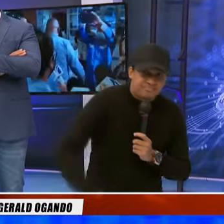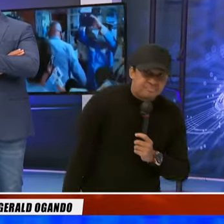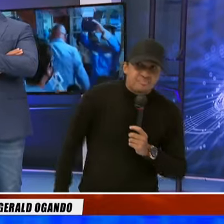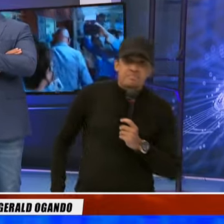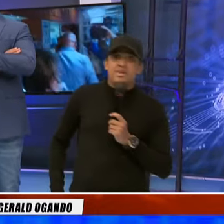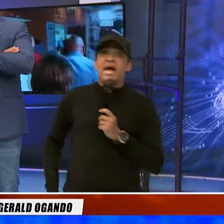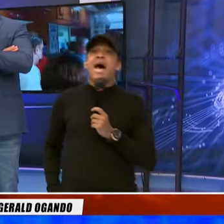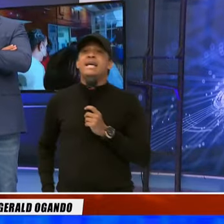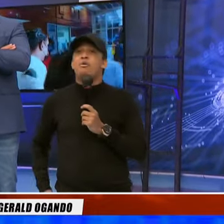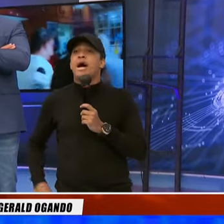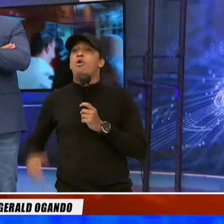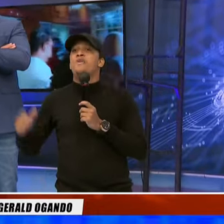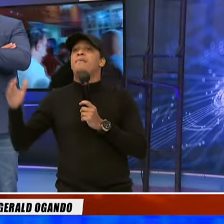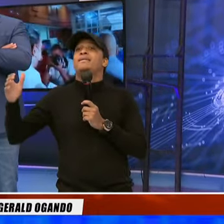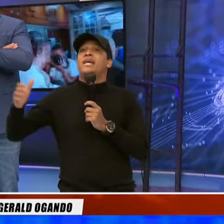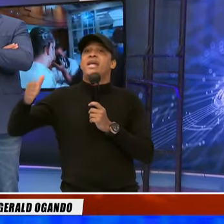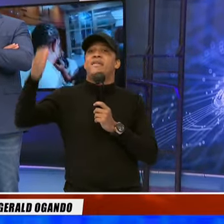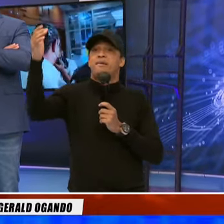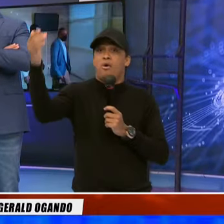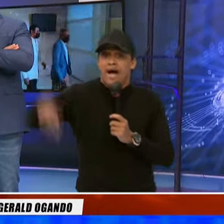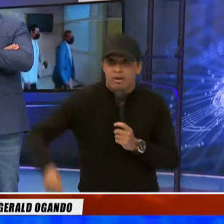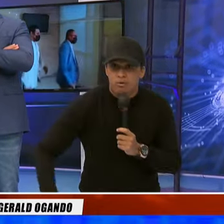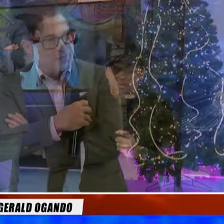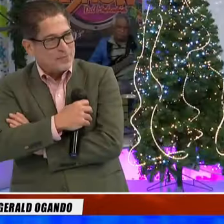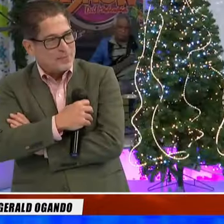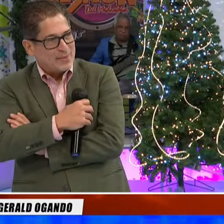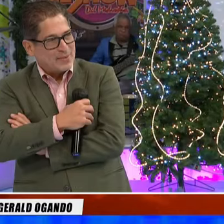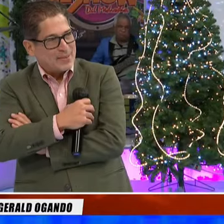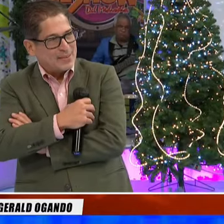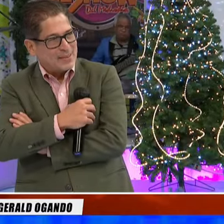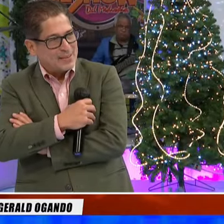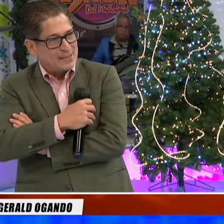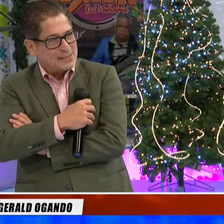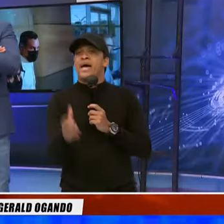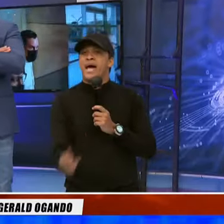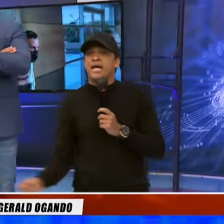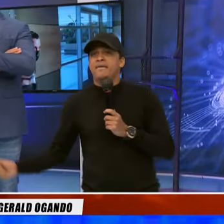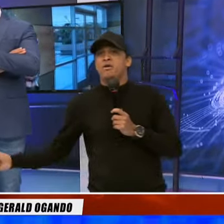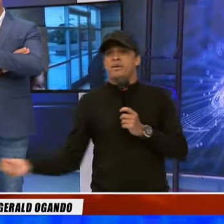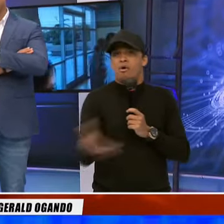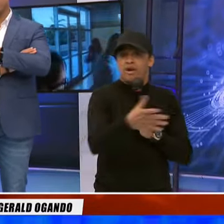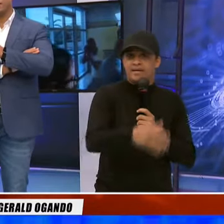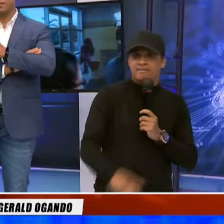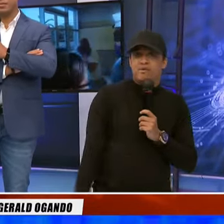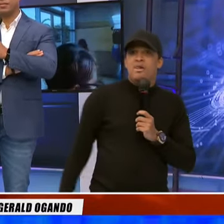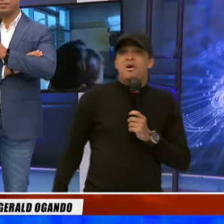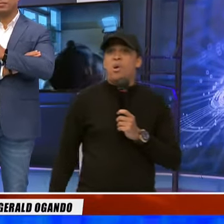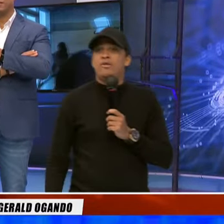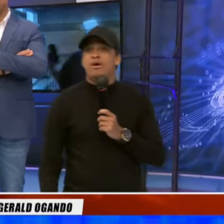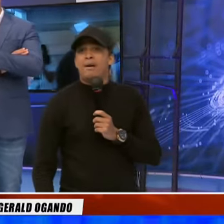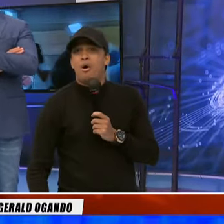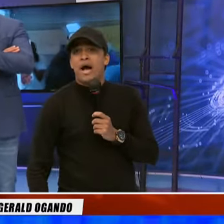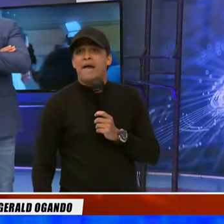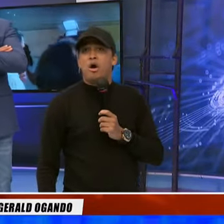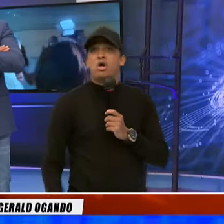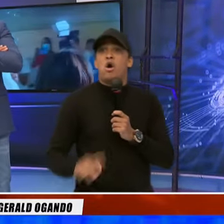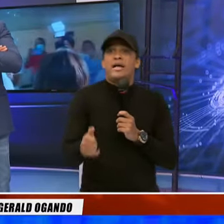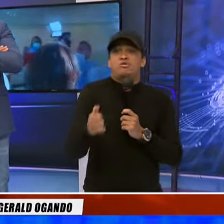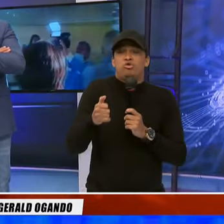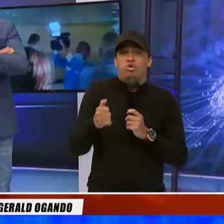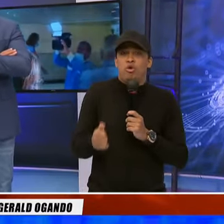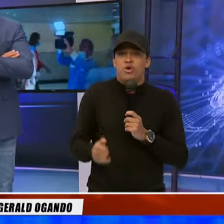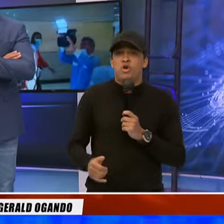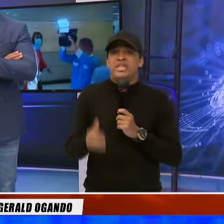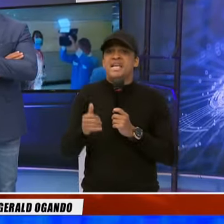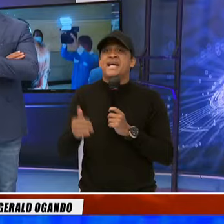base. Hay que buscar una batería de abogados. Si el fiscal está a pie, hay que darle una bola. Cuando el abogado coge